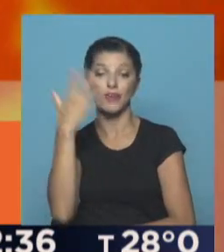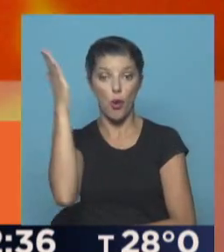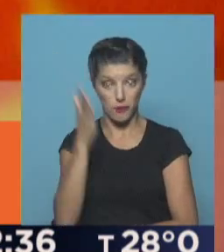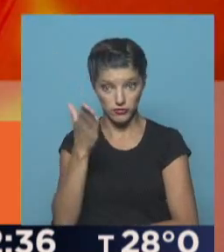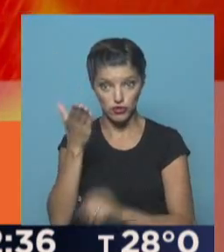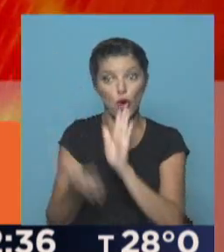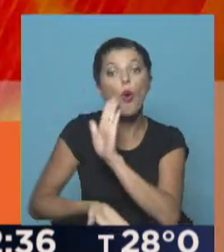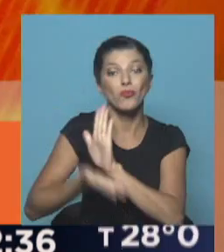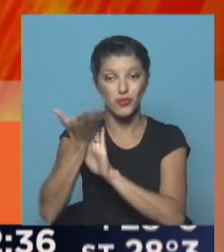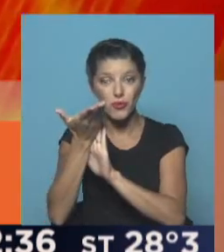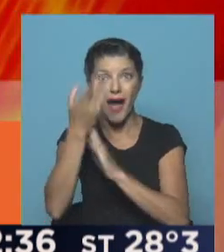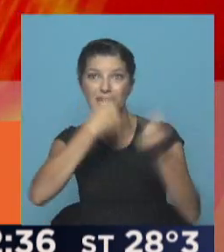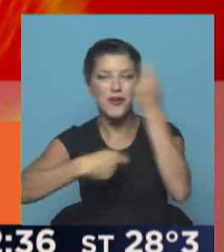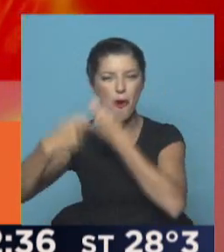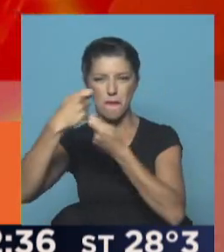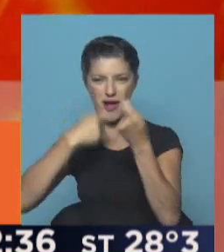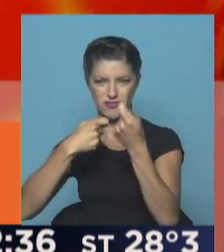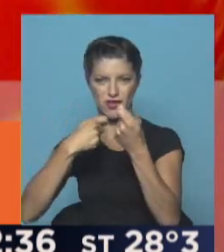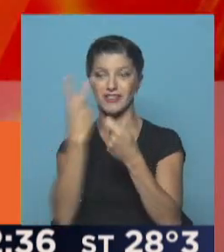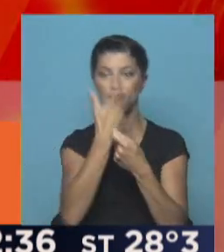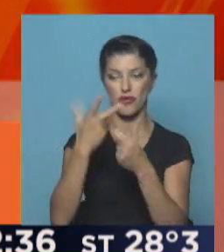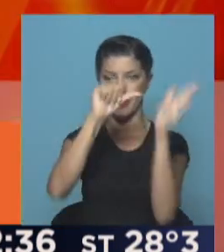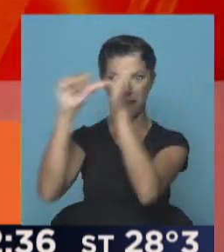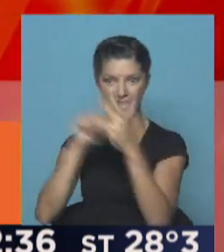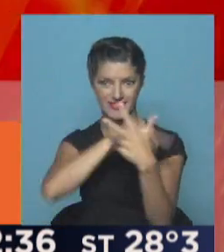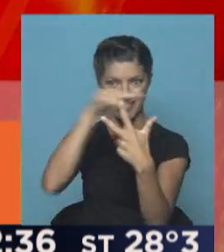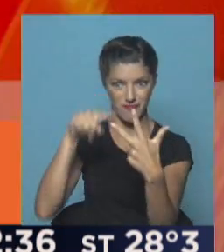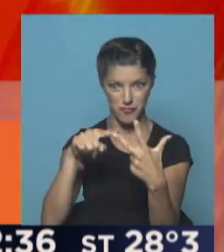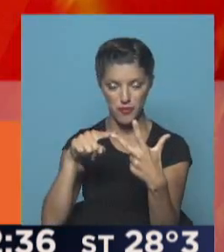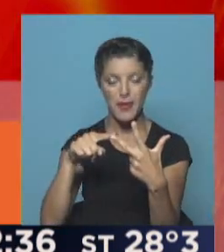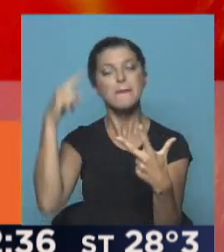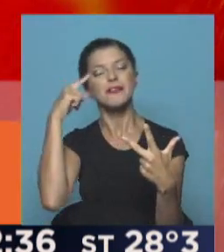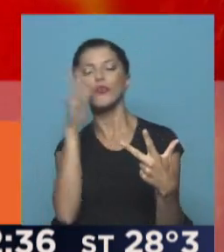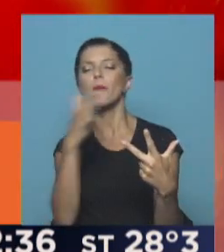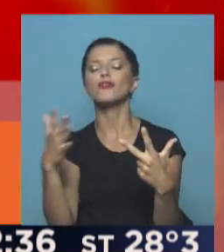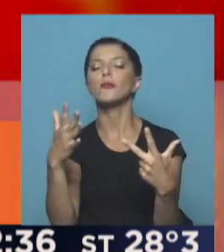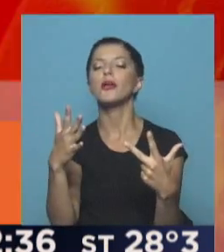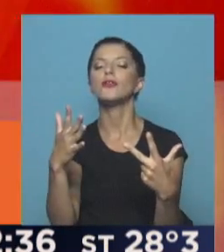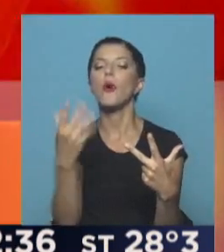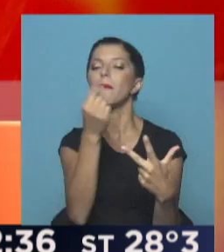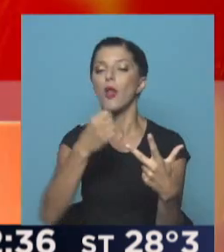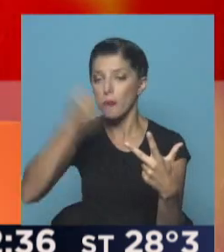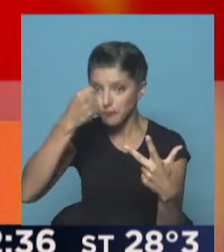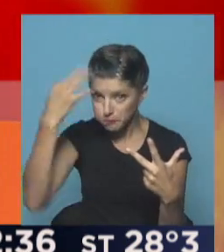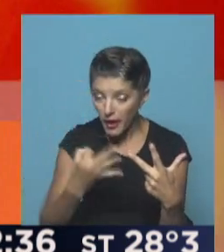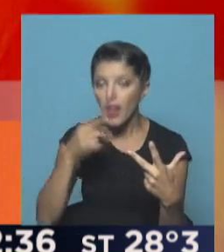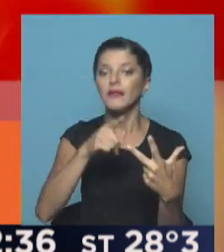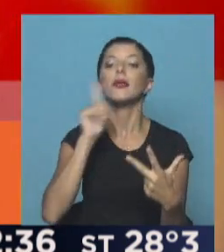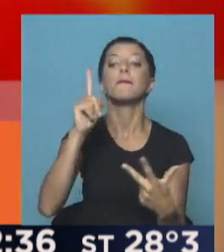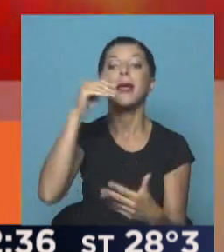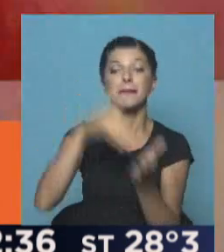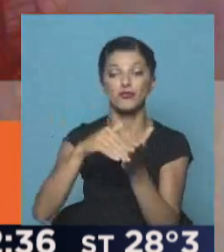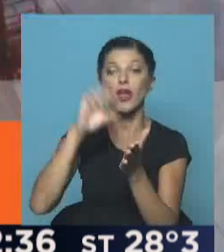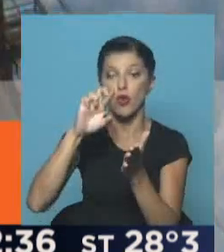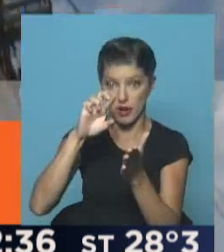265% el intercambio comercial entre los tres países, calculándose un movimiento neto de más de 1.000 millones de